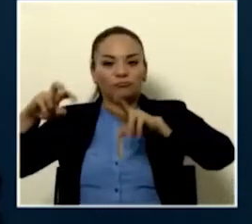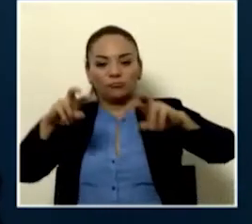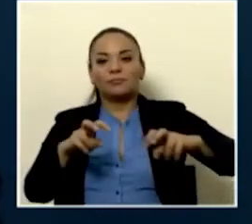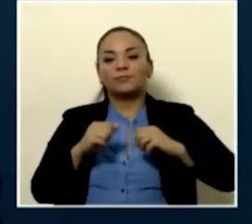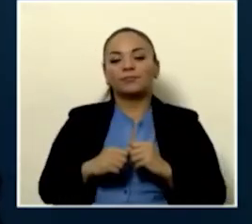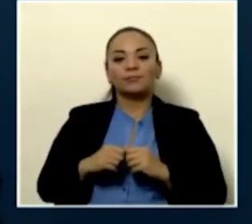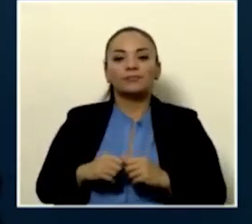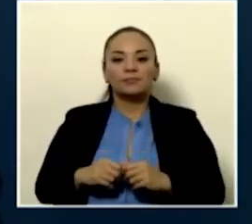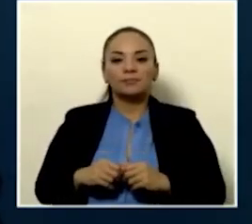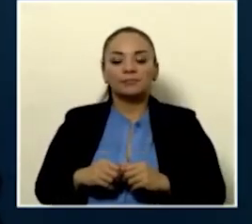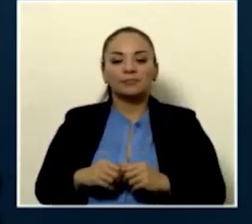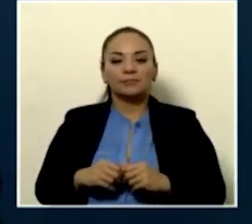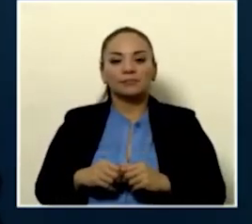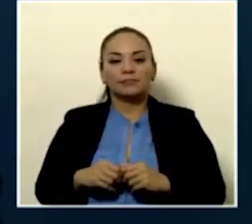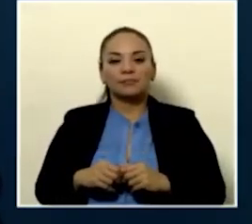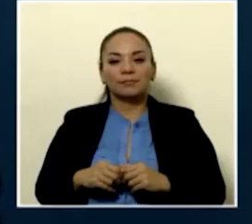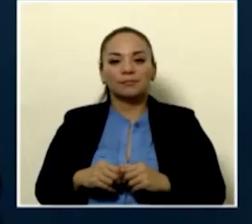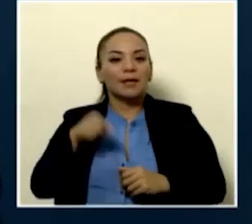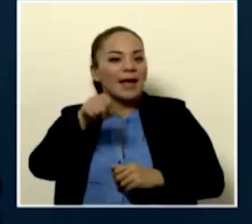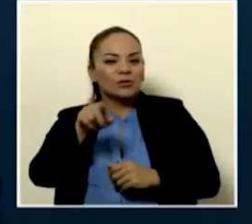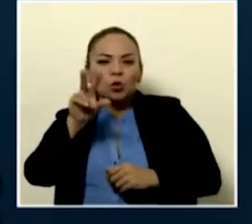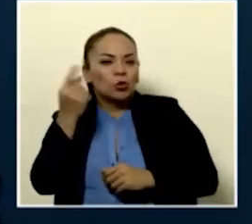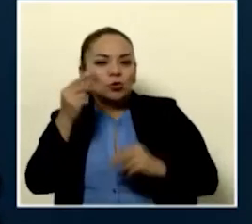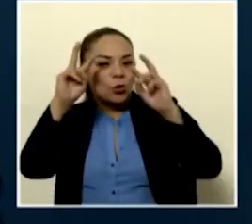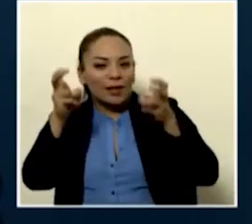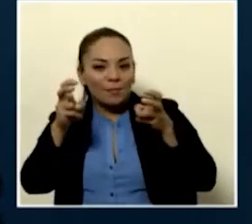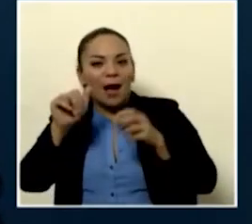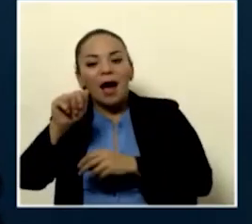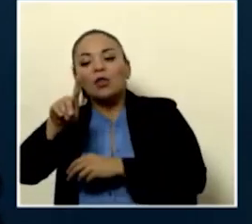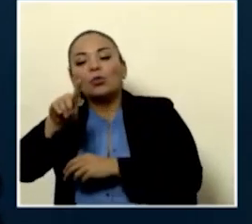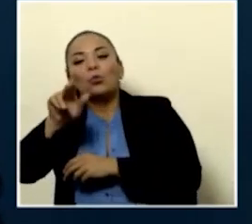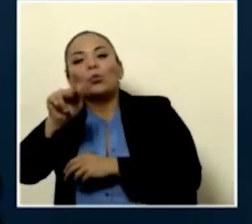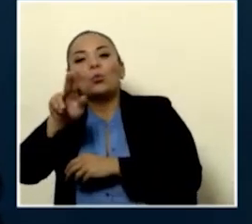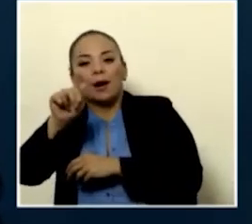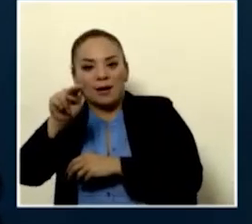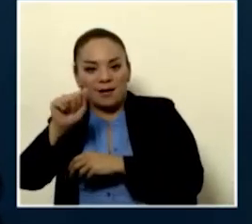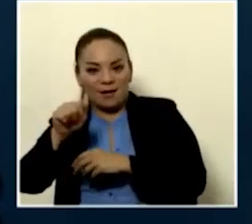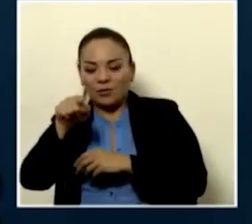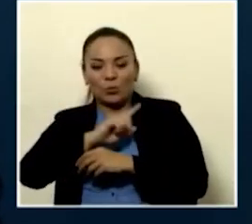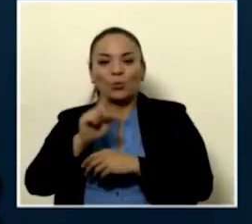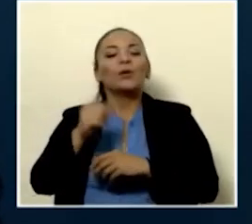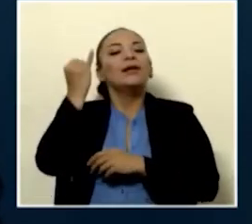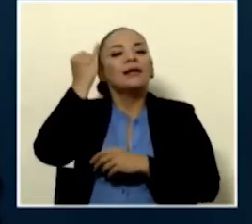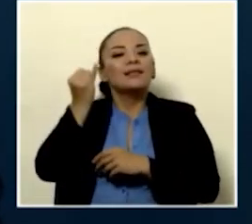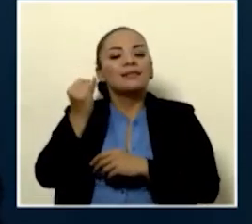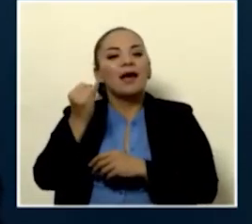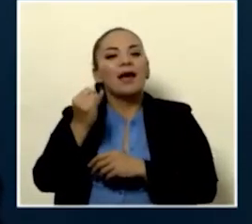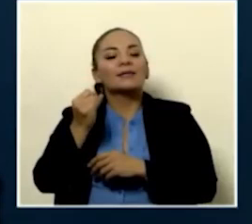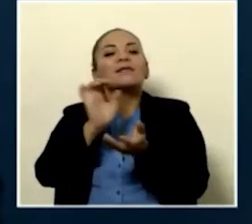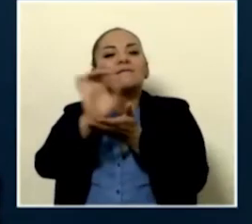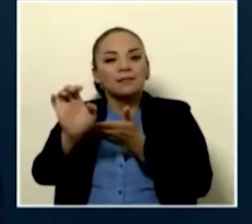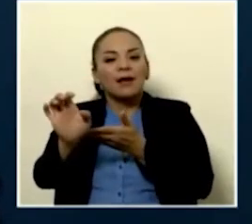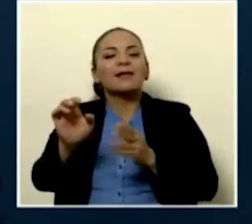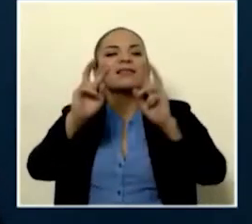Nosotros, esto no se trata de un tema aduanero nada más, se trata de impactar fuertemente la droga, la